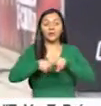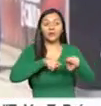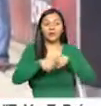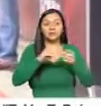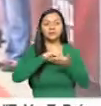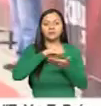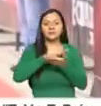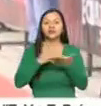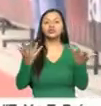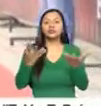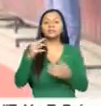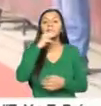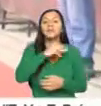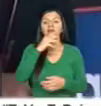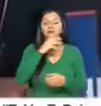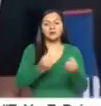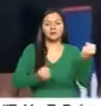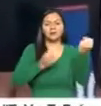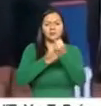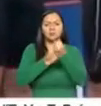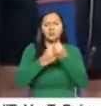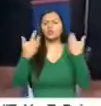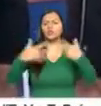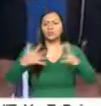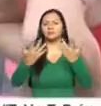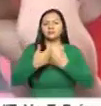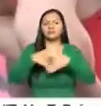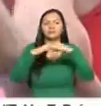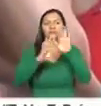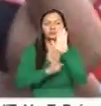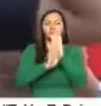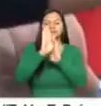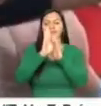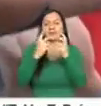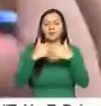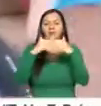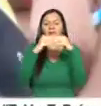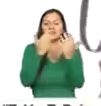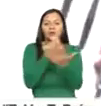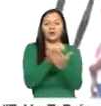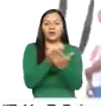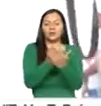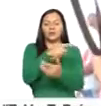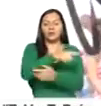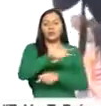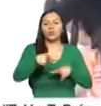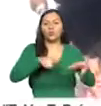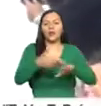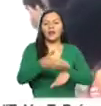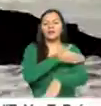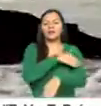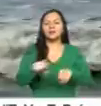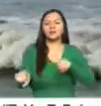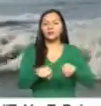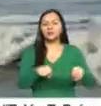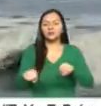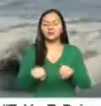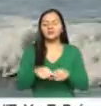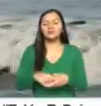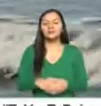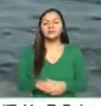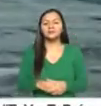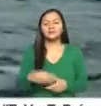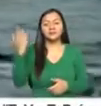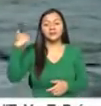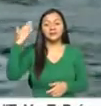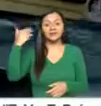se realizó en Manta apoyó significativamente a la reactivación económica de las zonas afectadas por el terremoto del